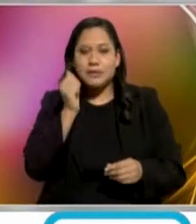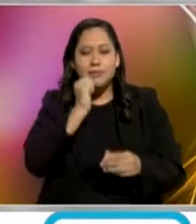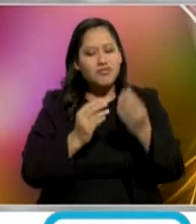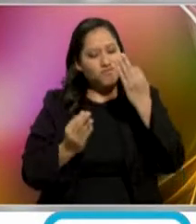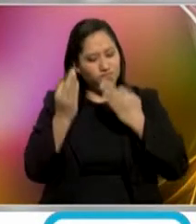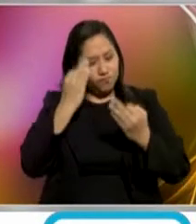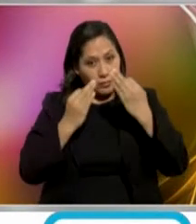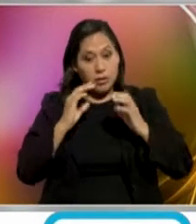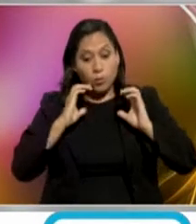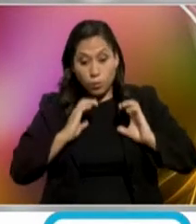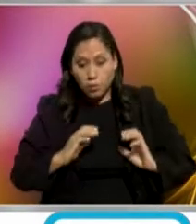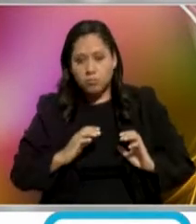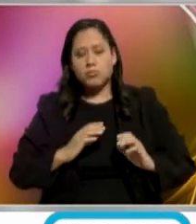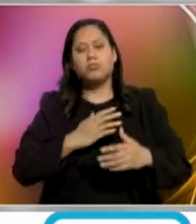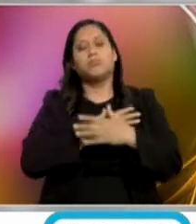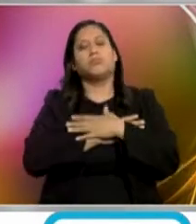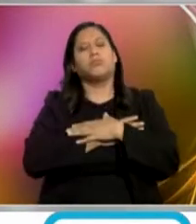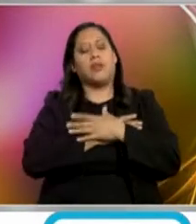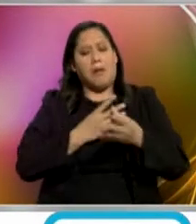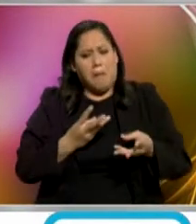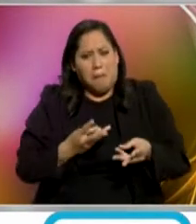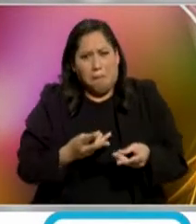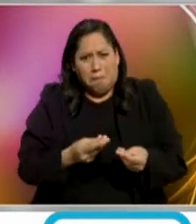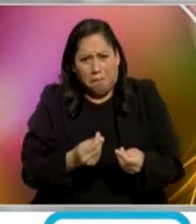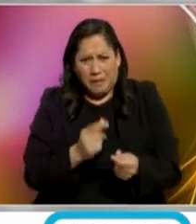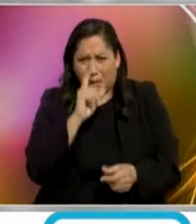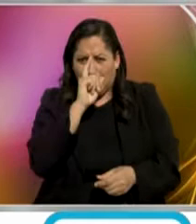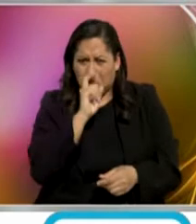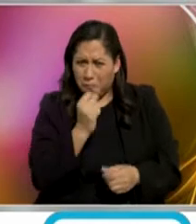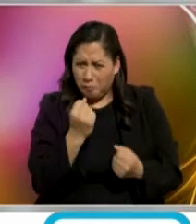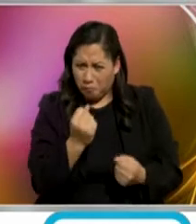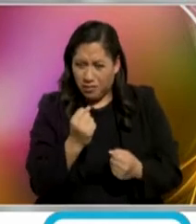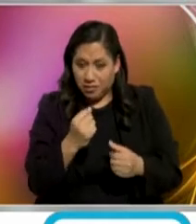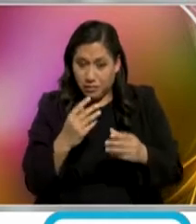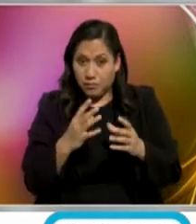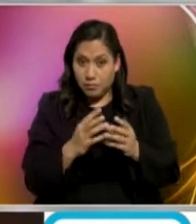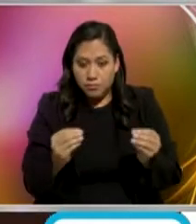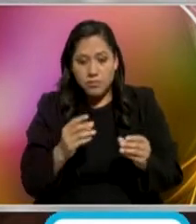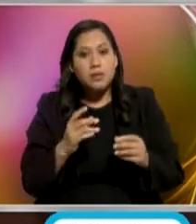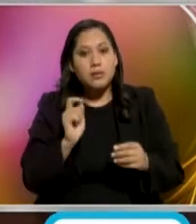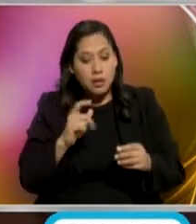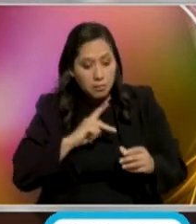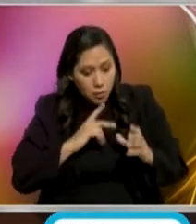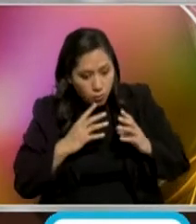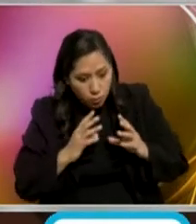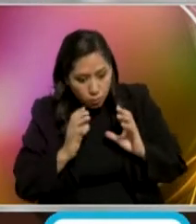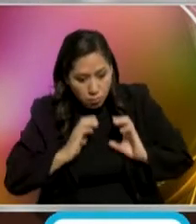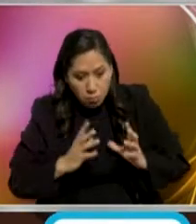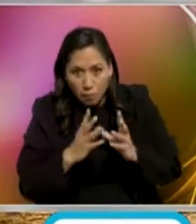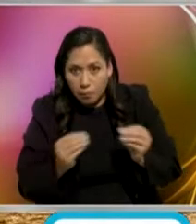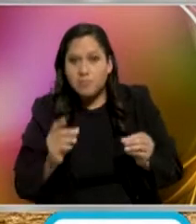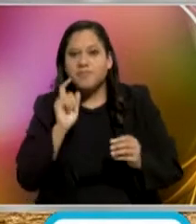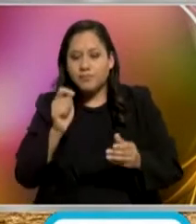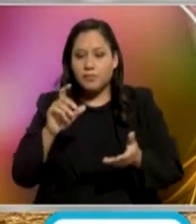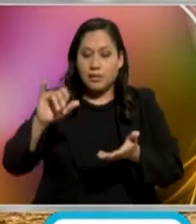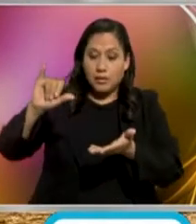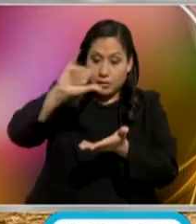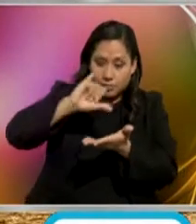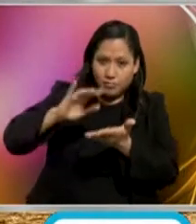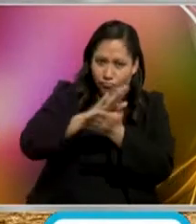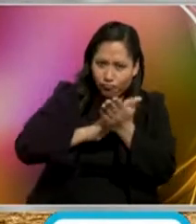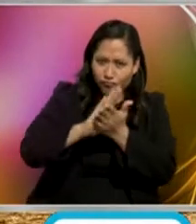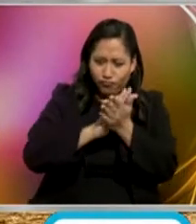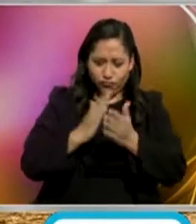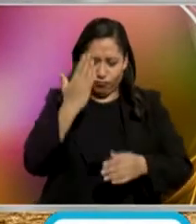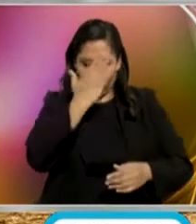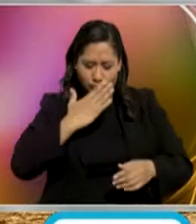después de observar un cuerpo en descomposición, dijimos, no puede pasarte esto, porque entonces pues te desapareces. Entonces lo que hacían es este proceso